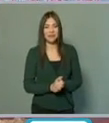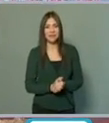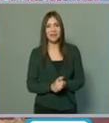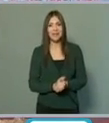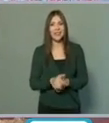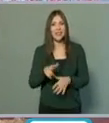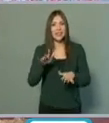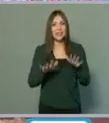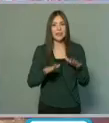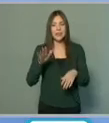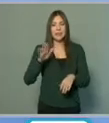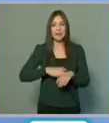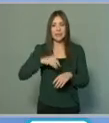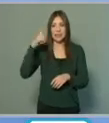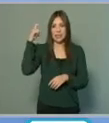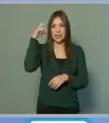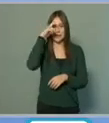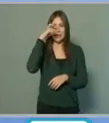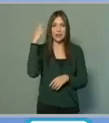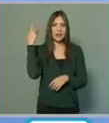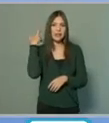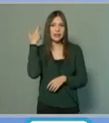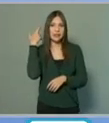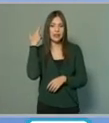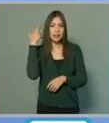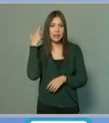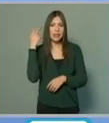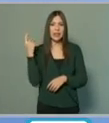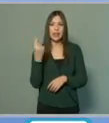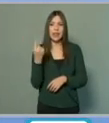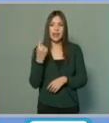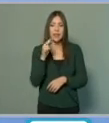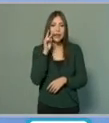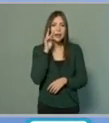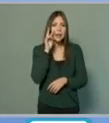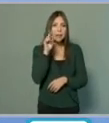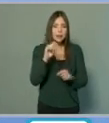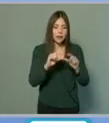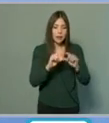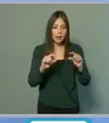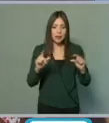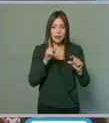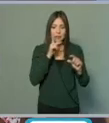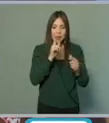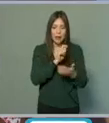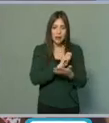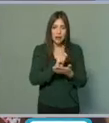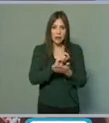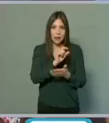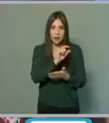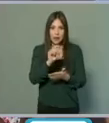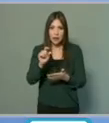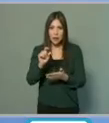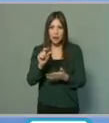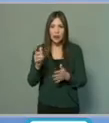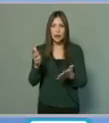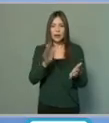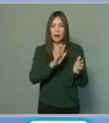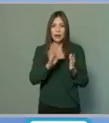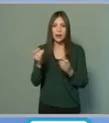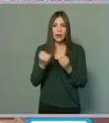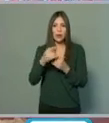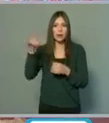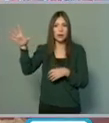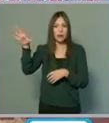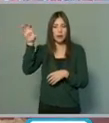se me complica mucho más el escuchar, ¿no? Ajá. Que ver la palabra escrita para entonces Claro. como